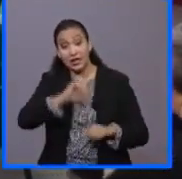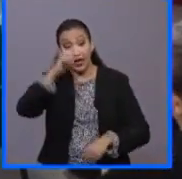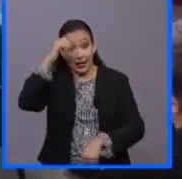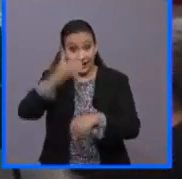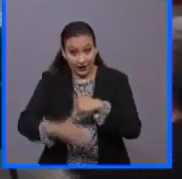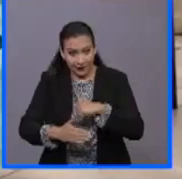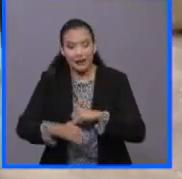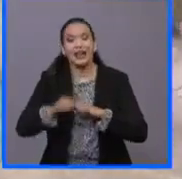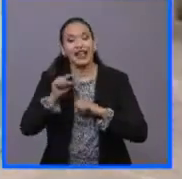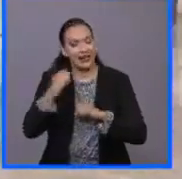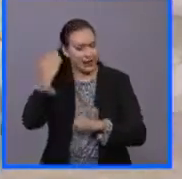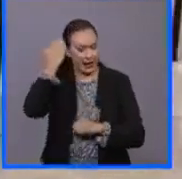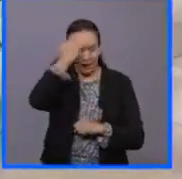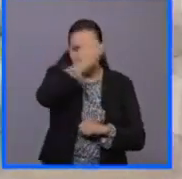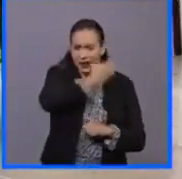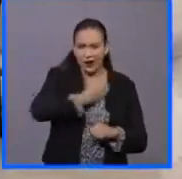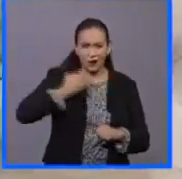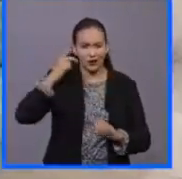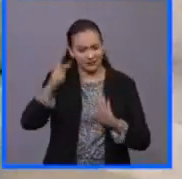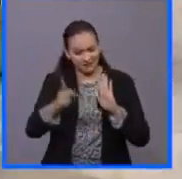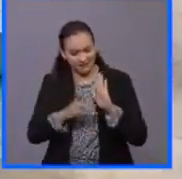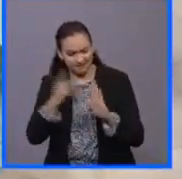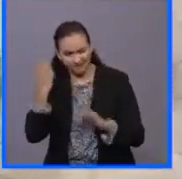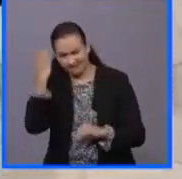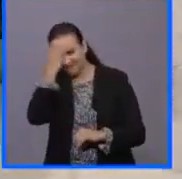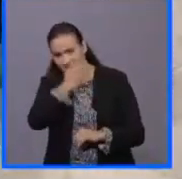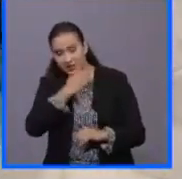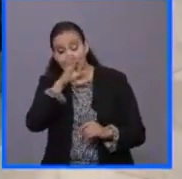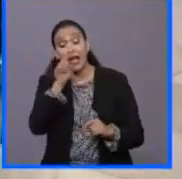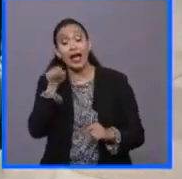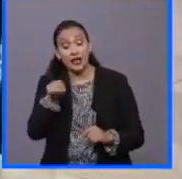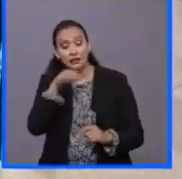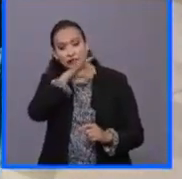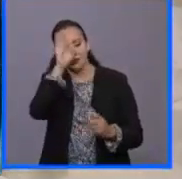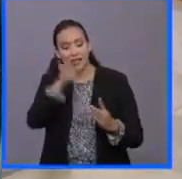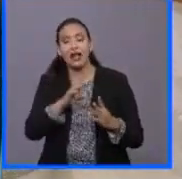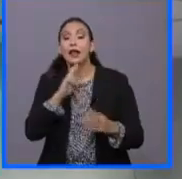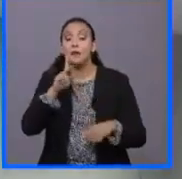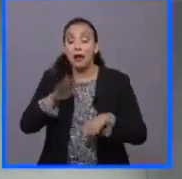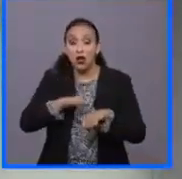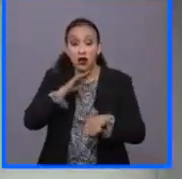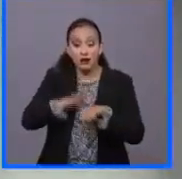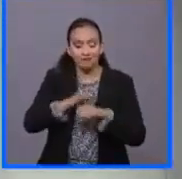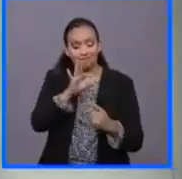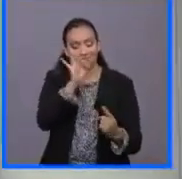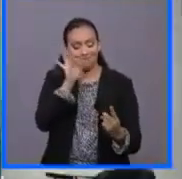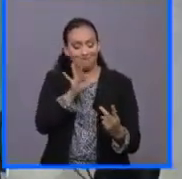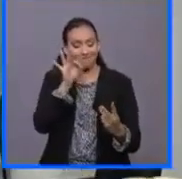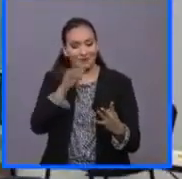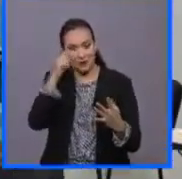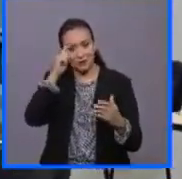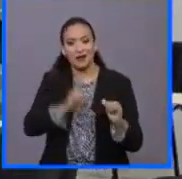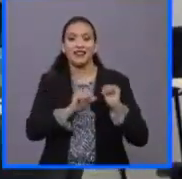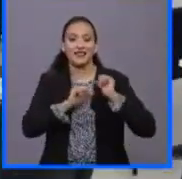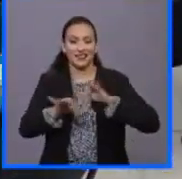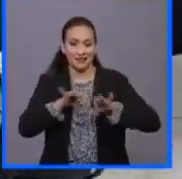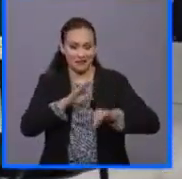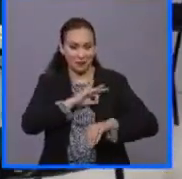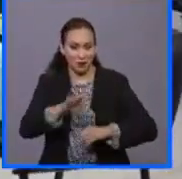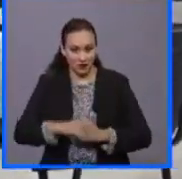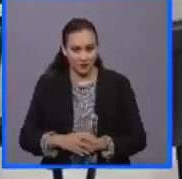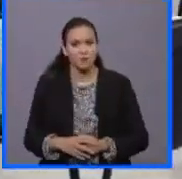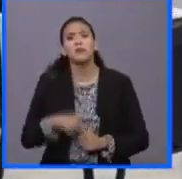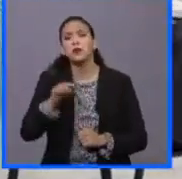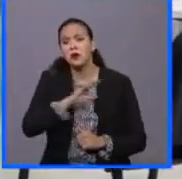finalizar, se realizará una evaluación de la cual se obtendrán a las personas mejor evaluadas para ocupar los cargos.